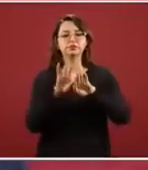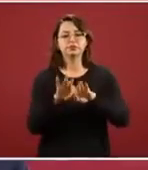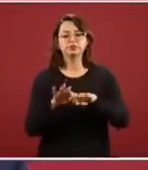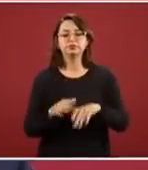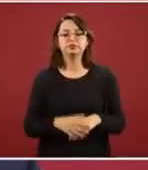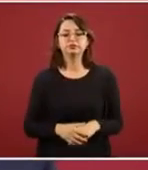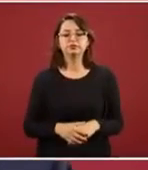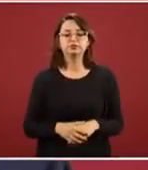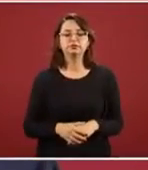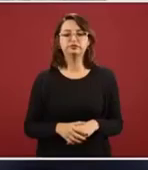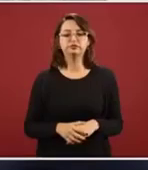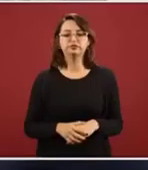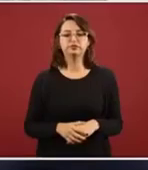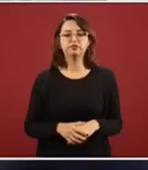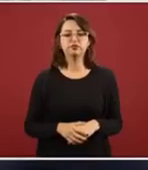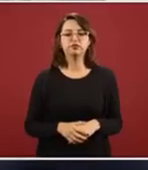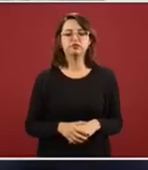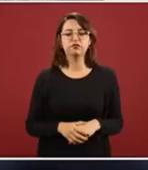está llegando